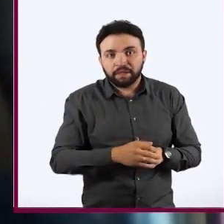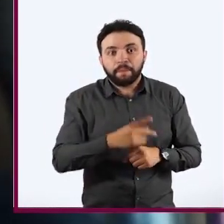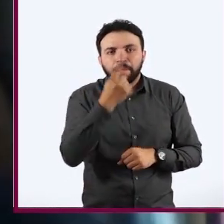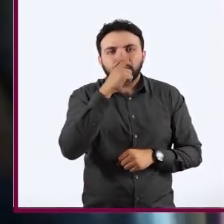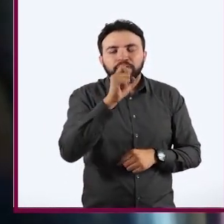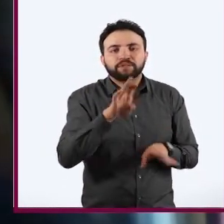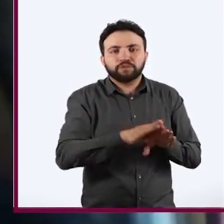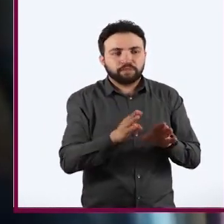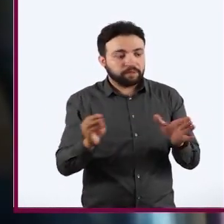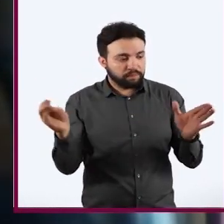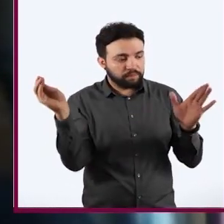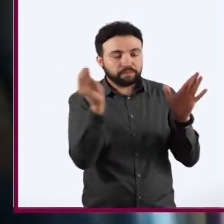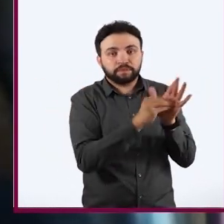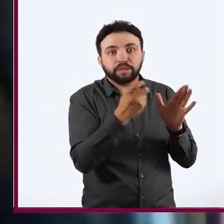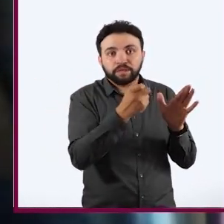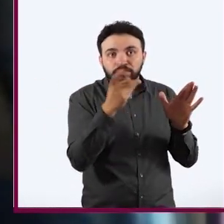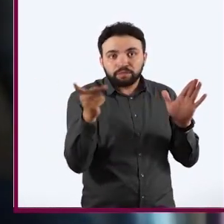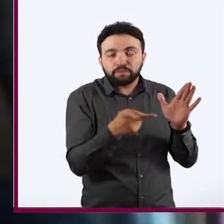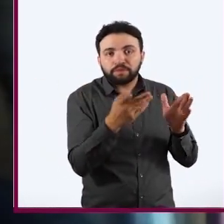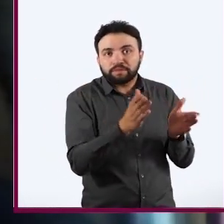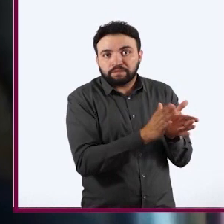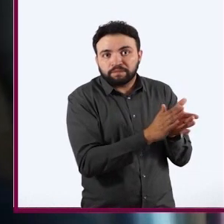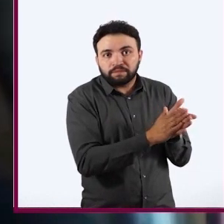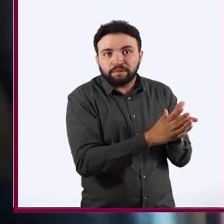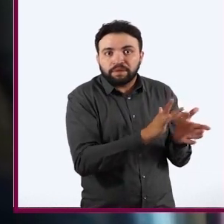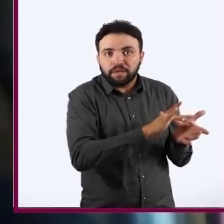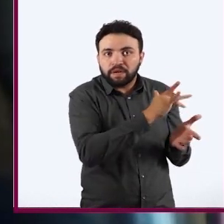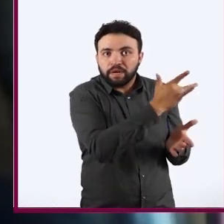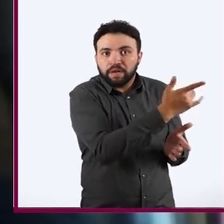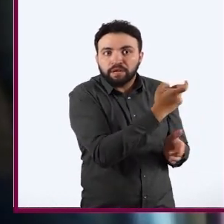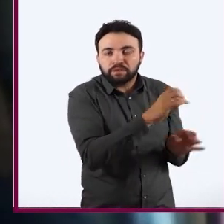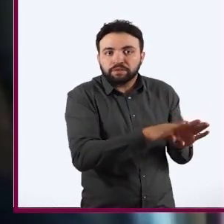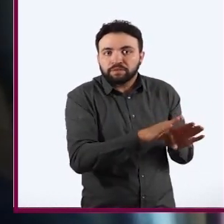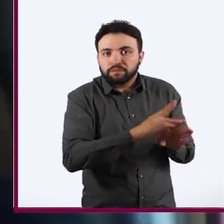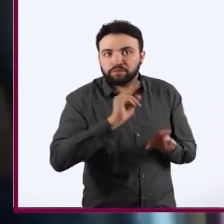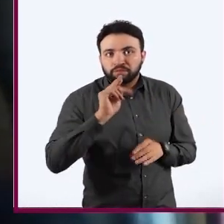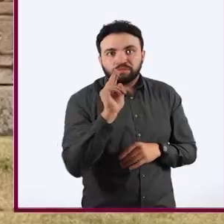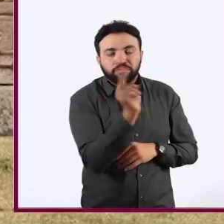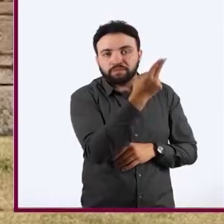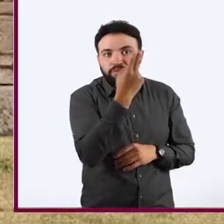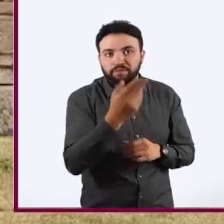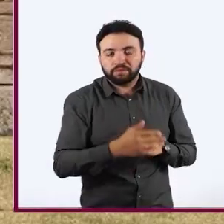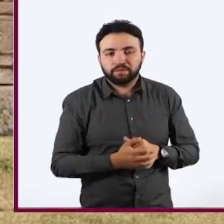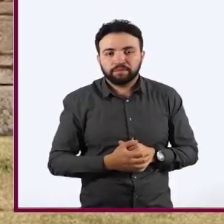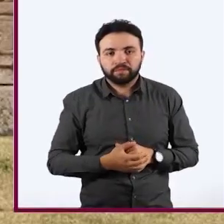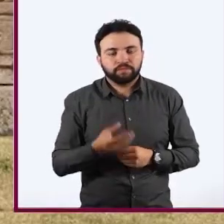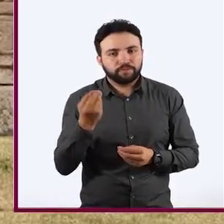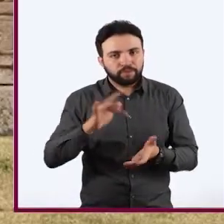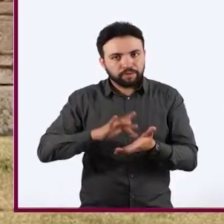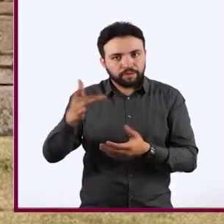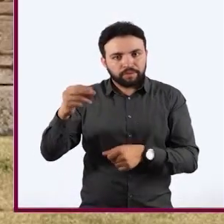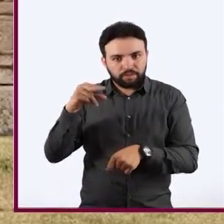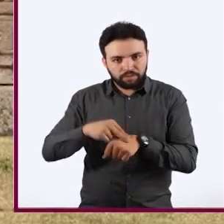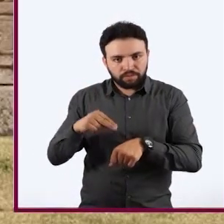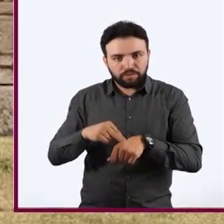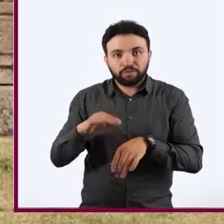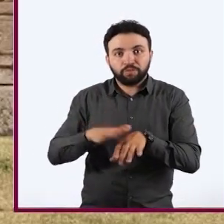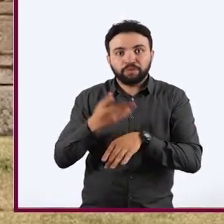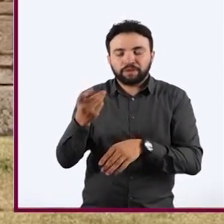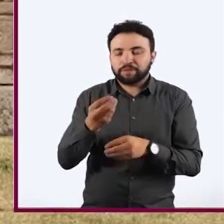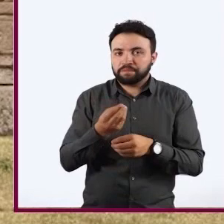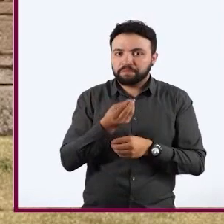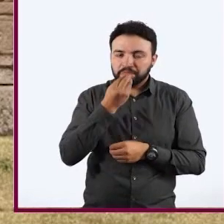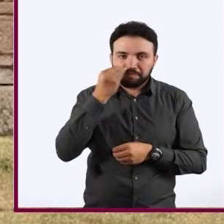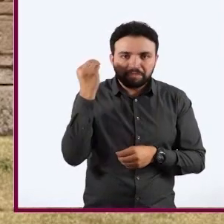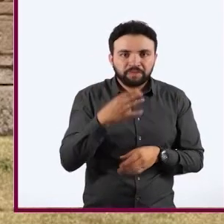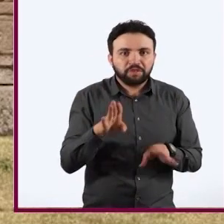a estos pueblos en el lugar que se merecen dentro de la historia de la ciencia universal. Muchísimas gracias al doctor Raúl Morante por